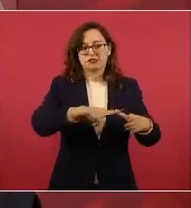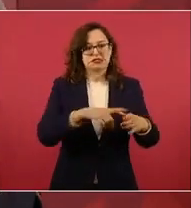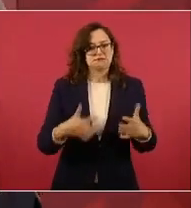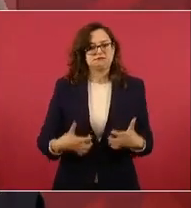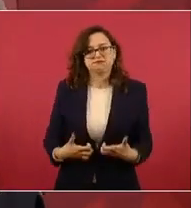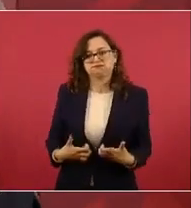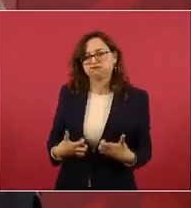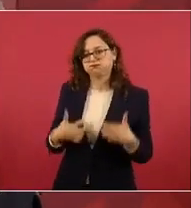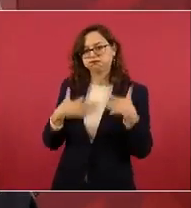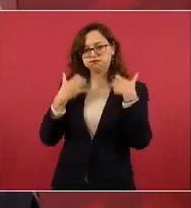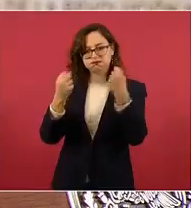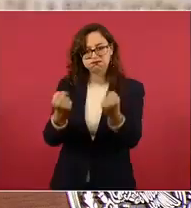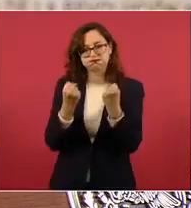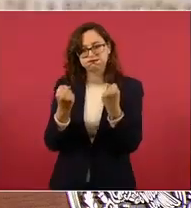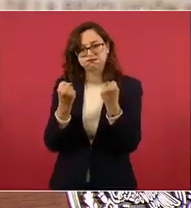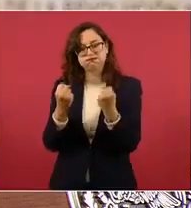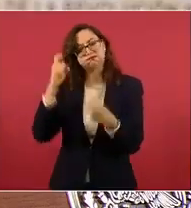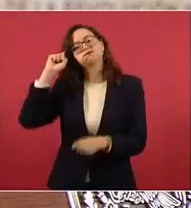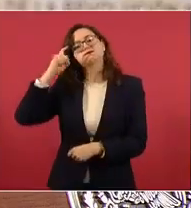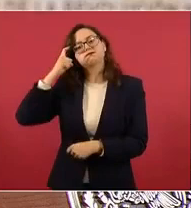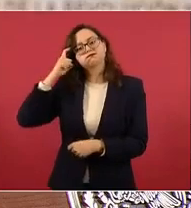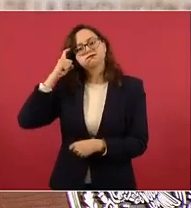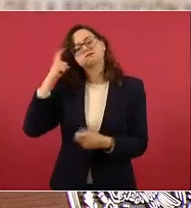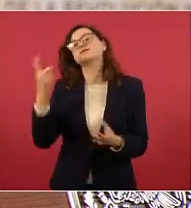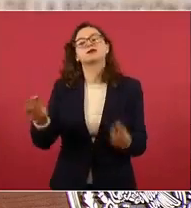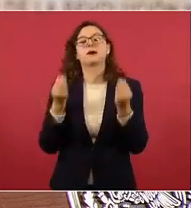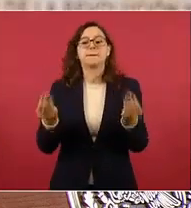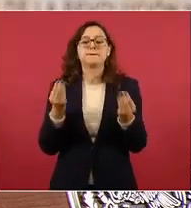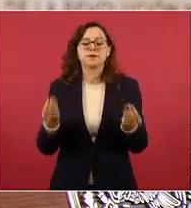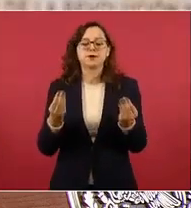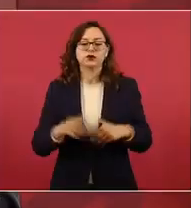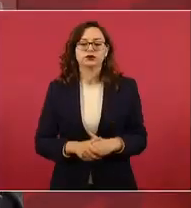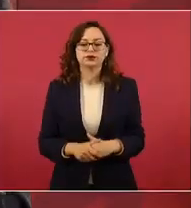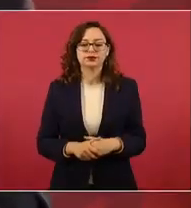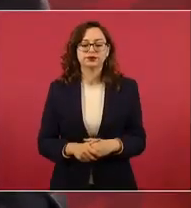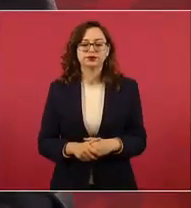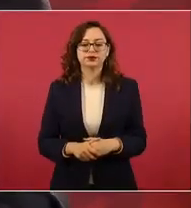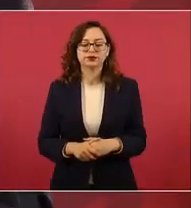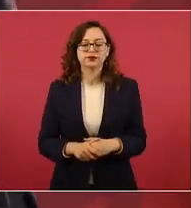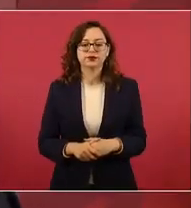les molesta mucho, ¿no?, a los conservadores. Una vez